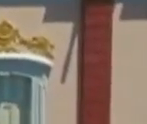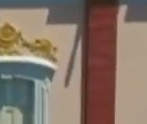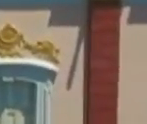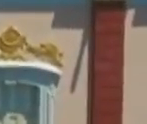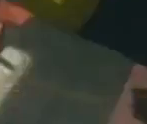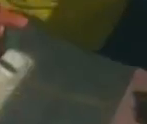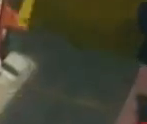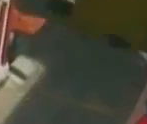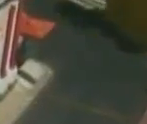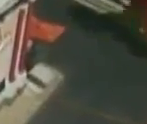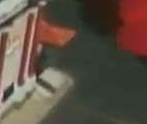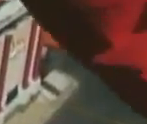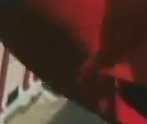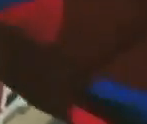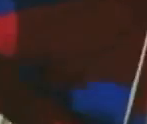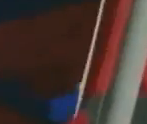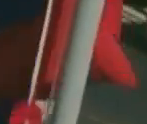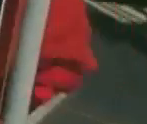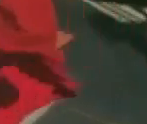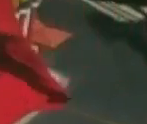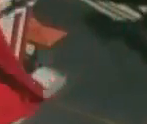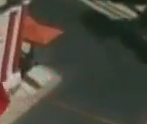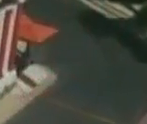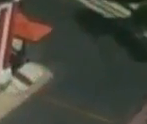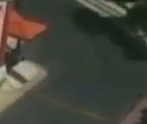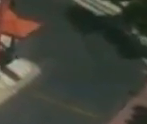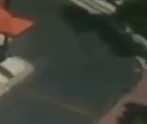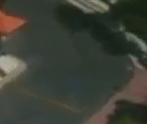En la población. Sí.